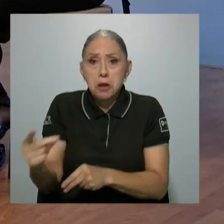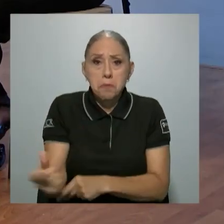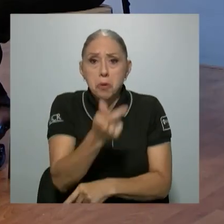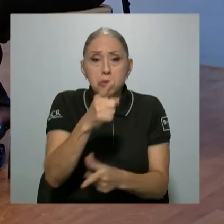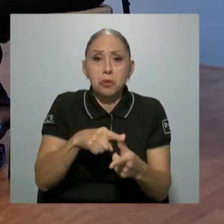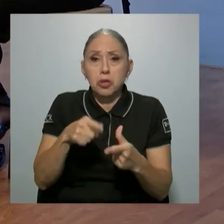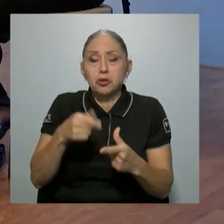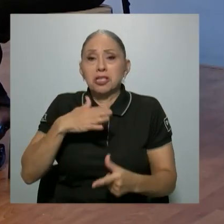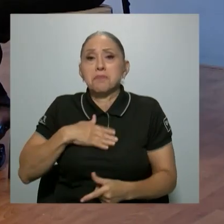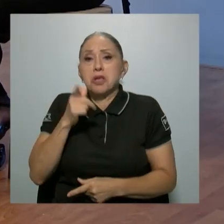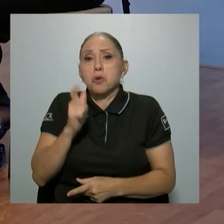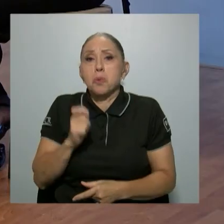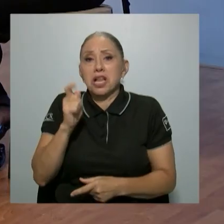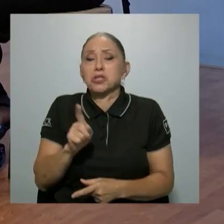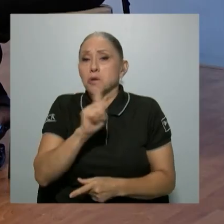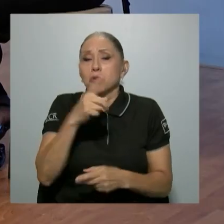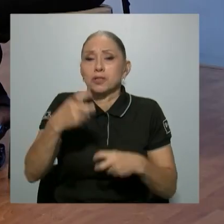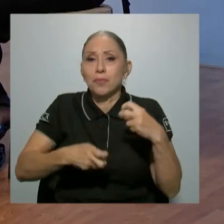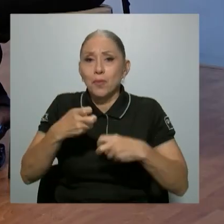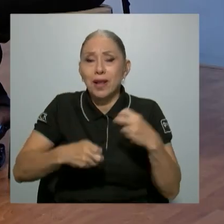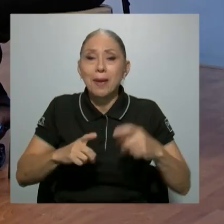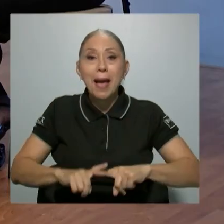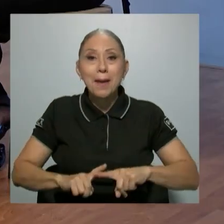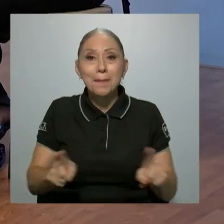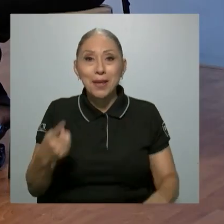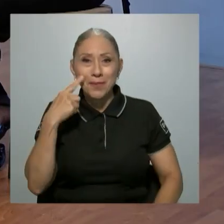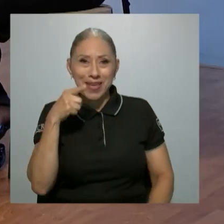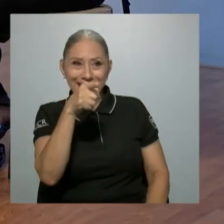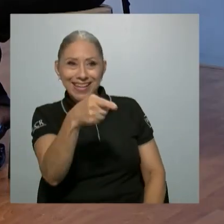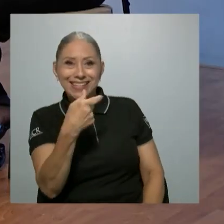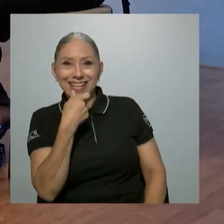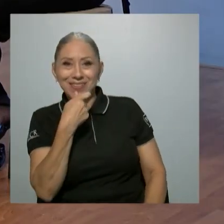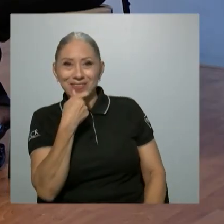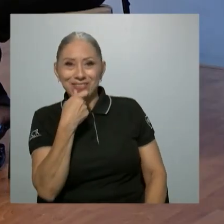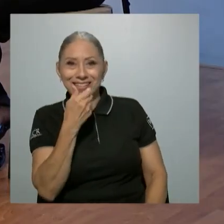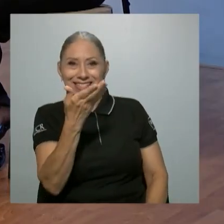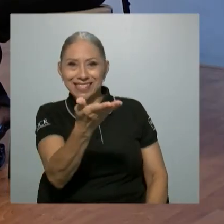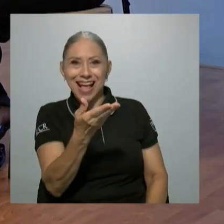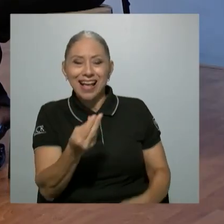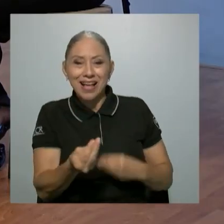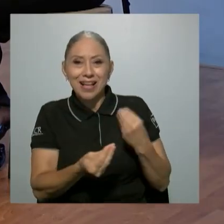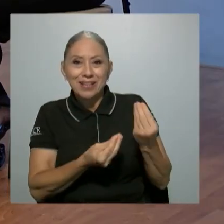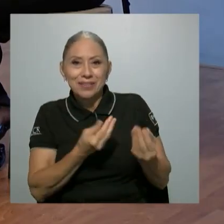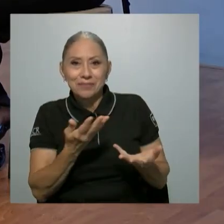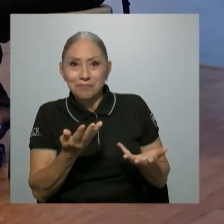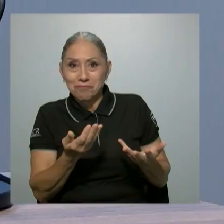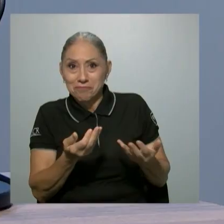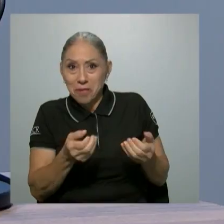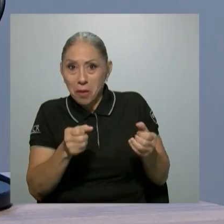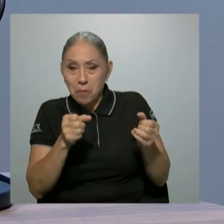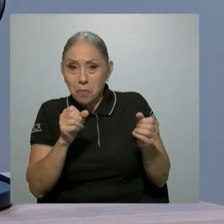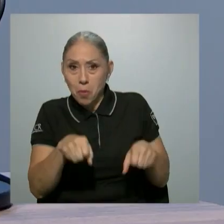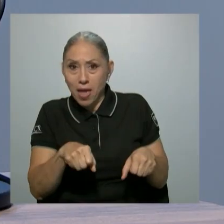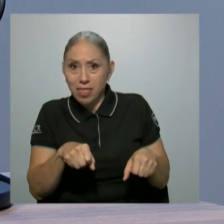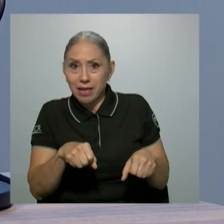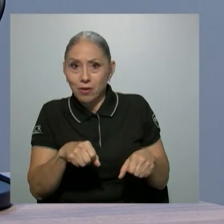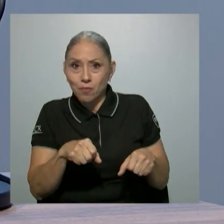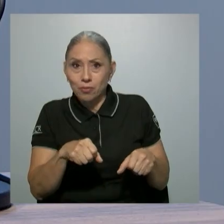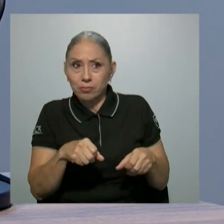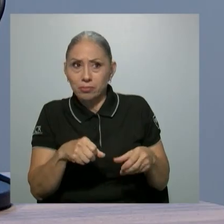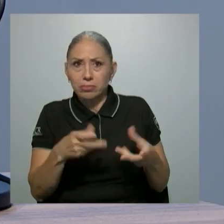problema. Pero vean ustedes, esa sonrisa de doña Natalia, ¿cómo se la puede quitar el que no